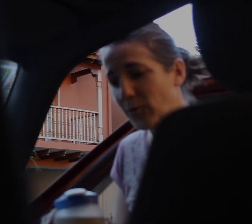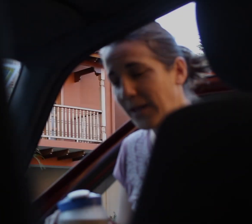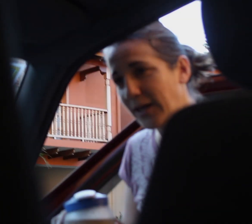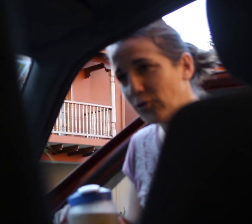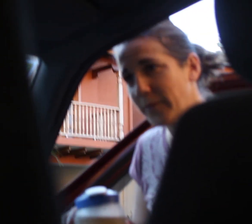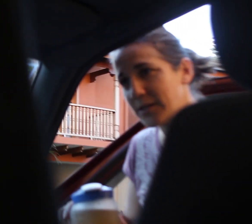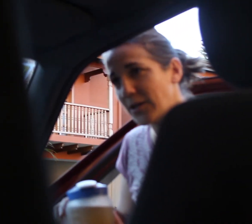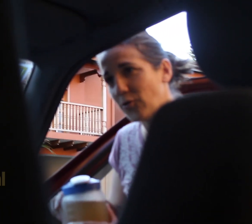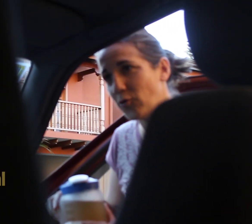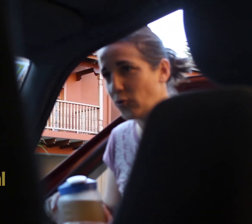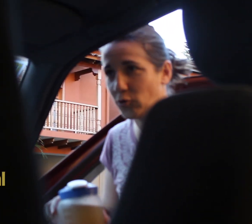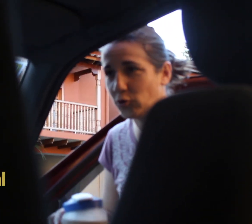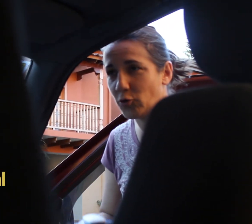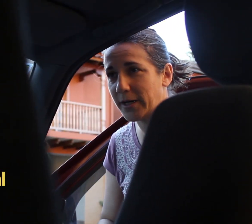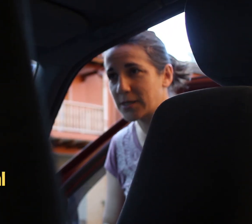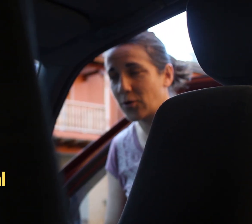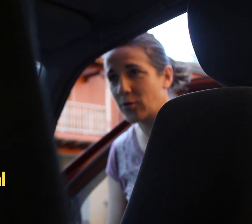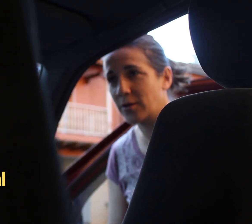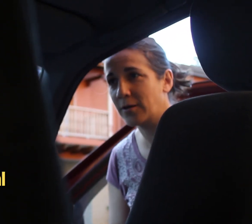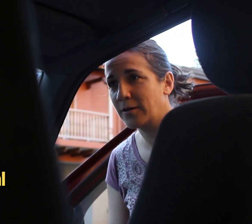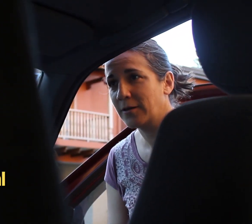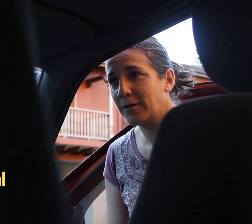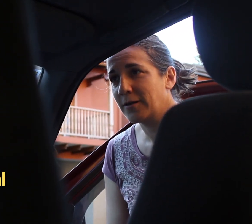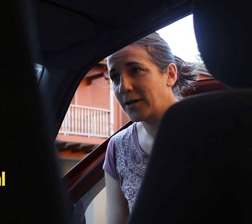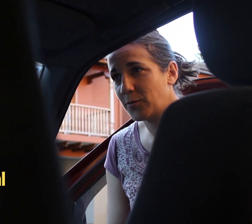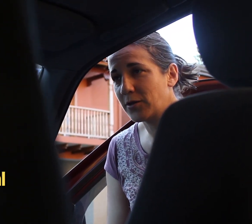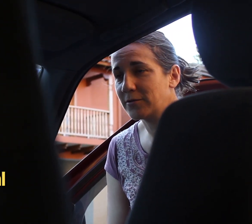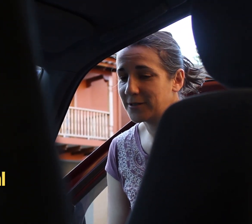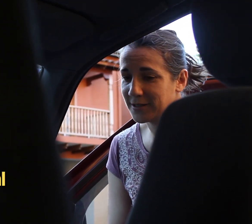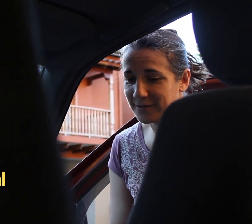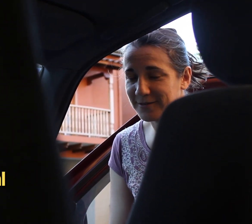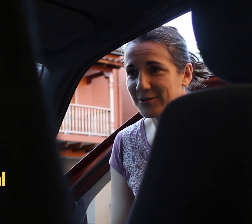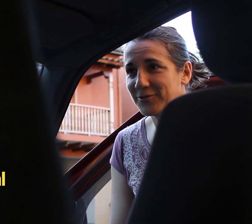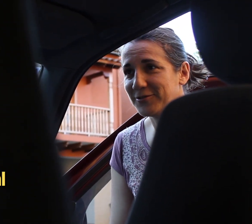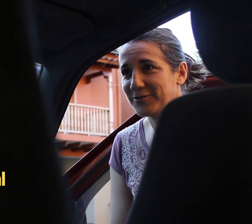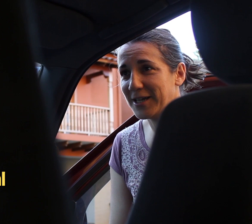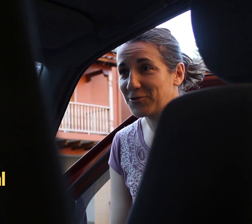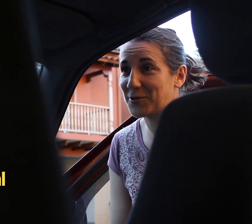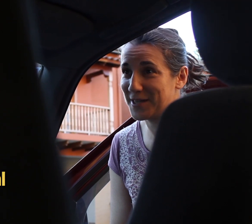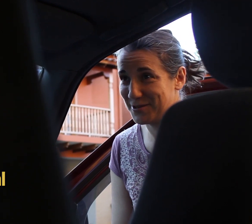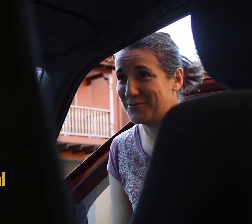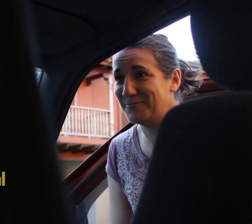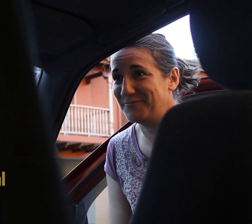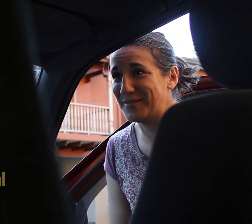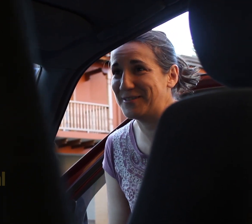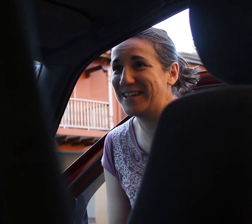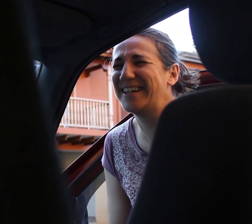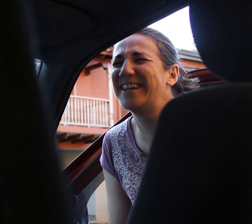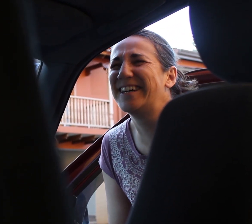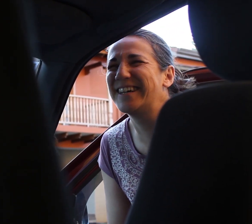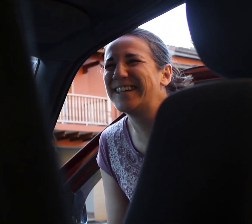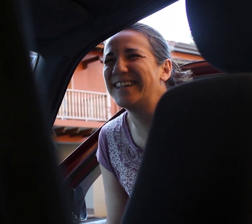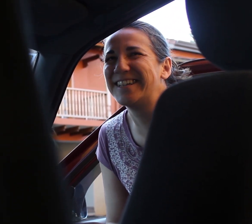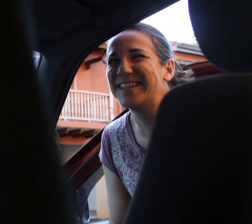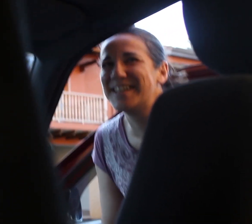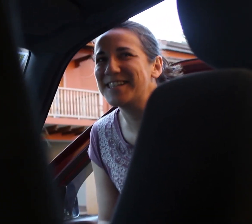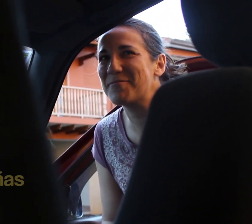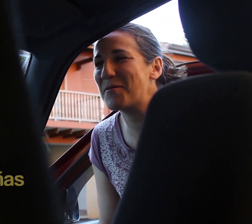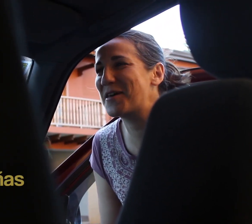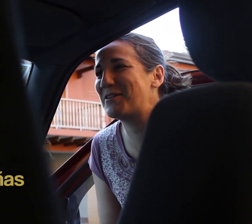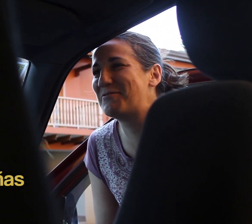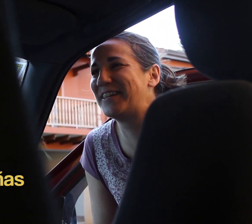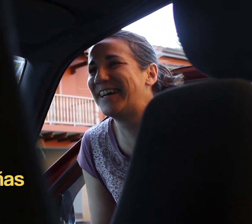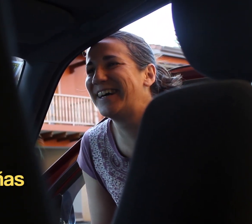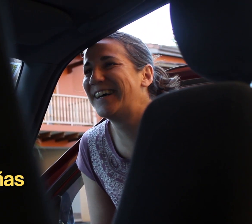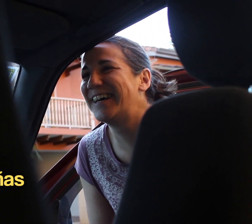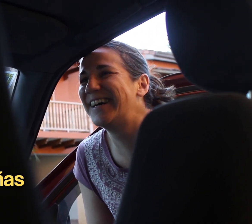Para que le obligue a tomárselo o tomárselo. Porque es medio cabezón, ¿verdad? Cabezón, sí, eso ya lo sabía yo. Ya lo sabía yo. Ya